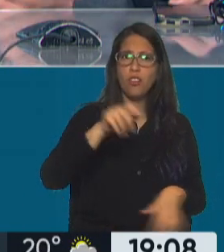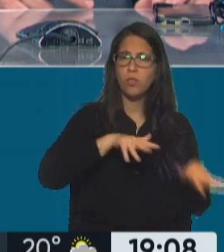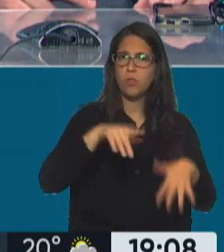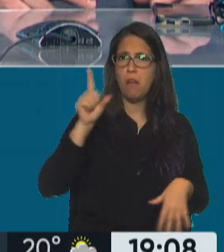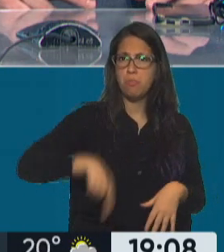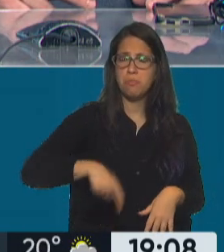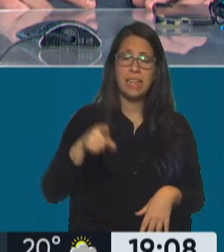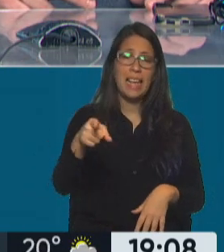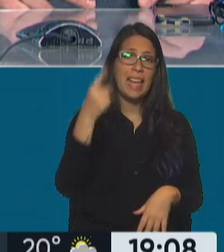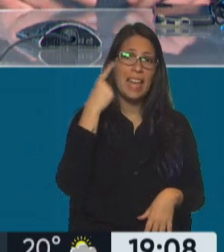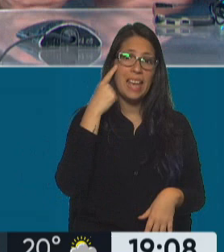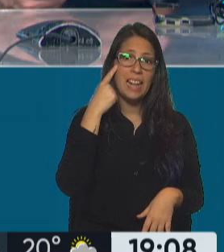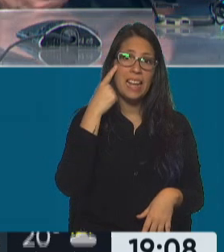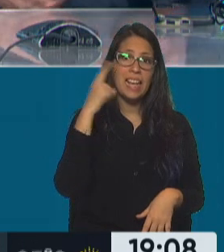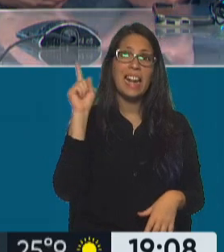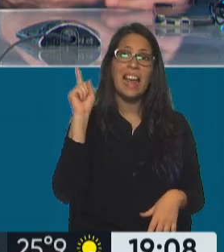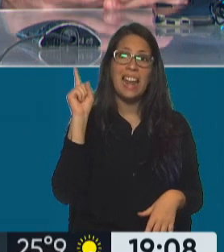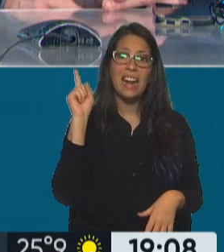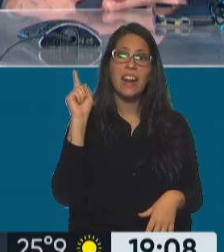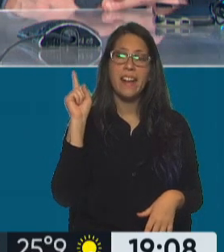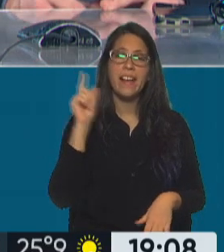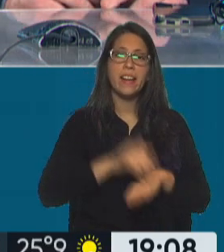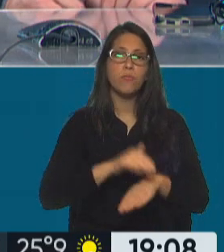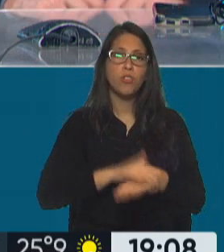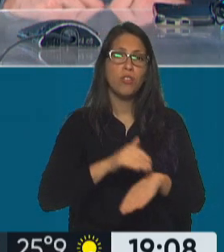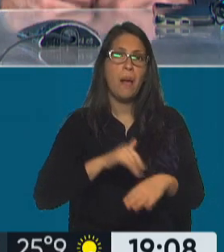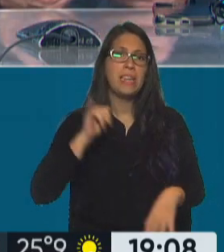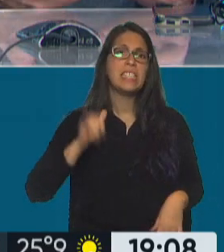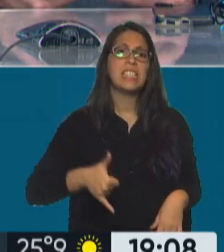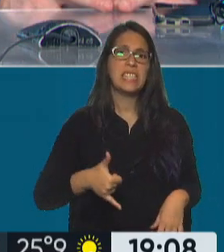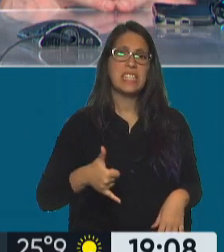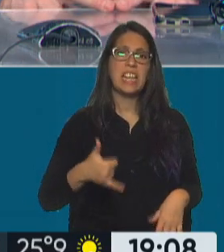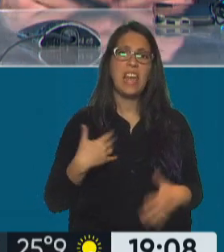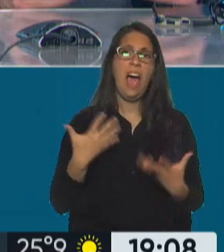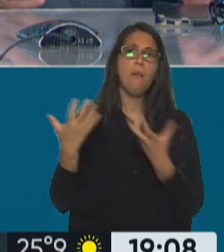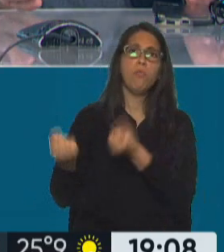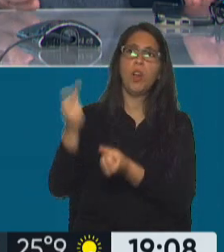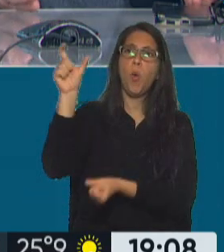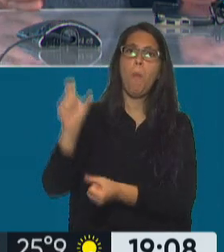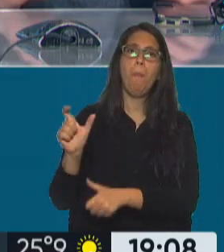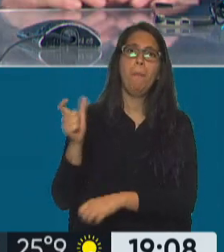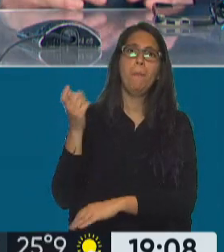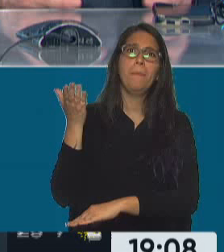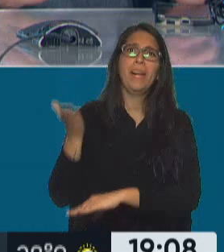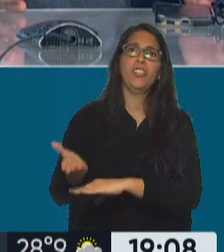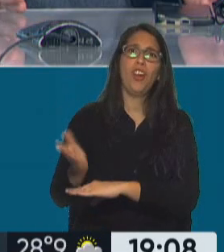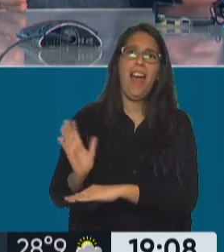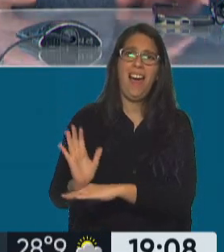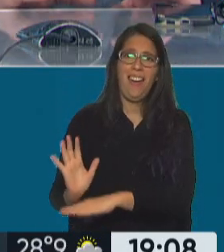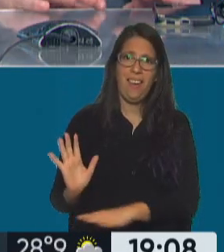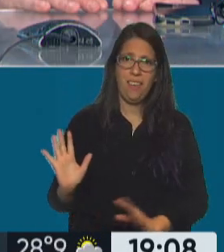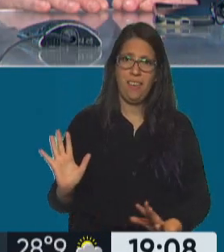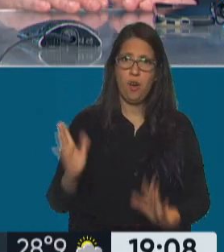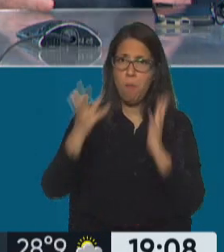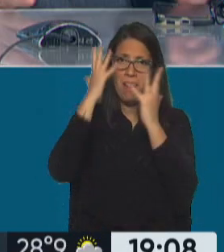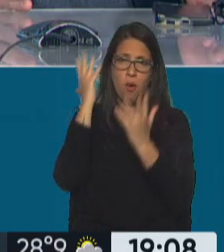consideran este con con derecho a asumir la responsabilidad de apoyar a un personaje como Miley que no tiene absolutamente nada